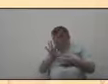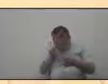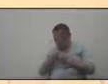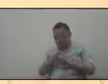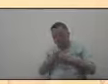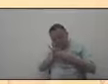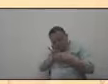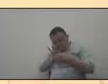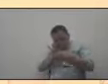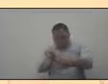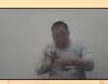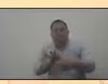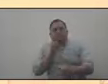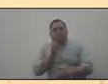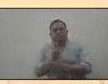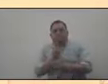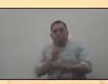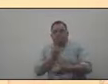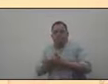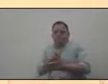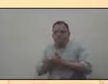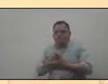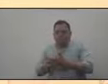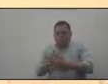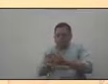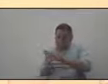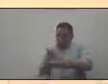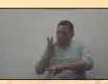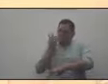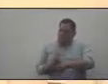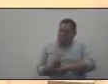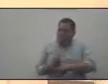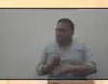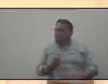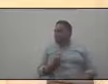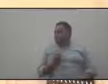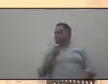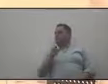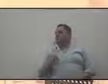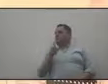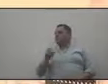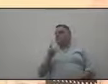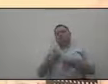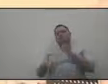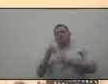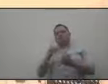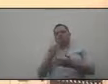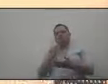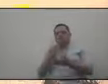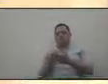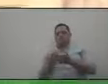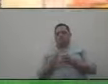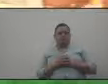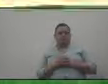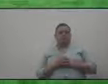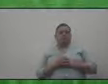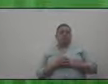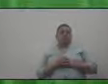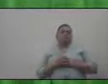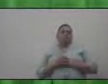tiene, para que sigan trabajando, les sigan dando resultados y sigan existiendo por este departamento. Muchas gracias. Muchas